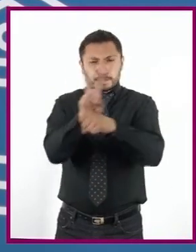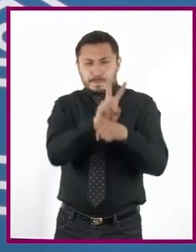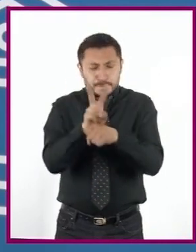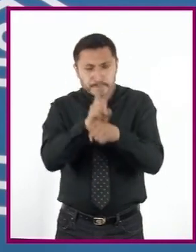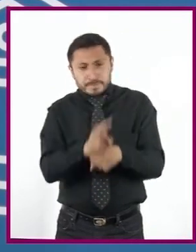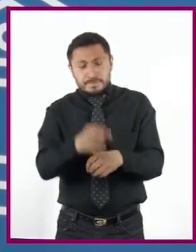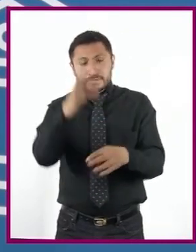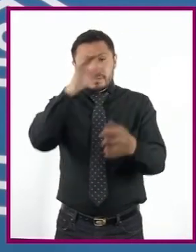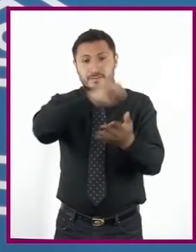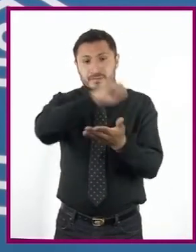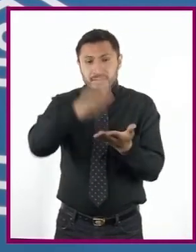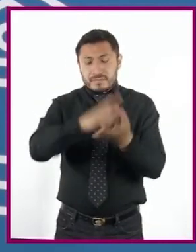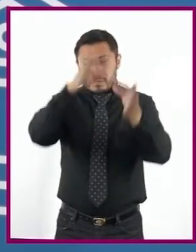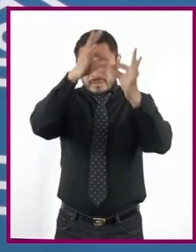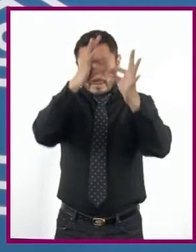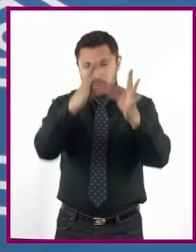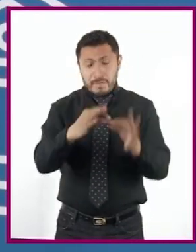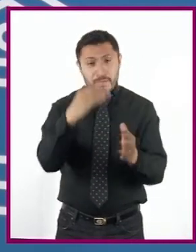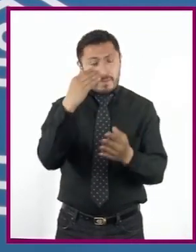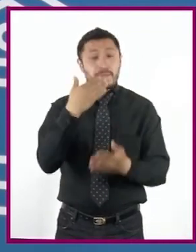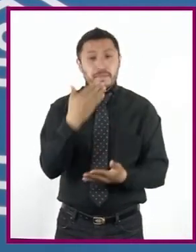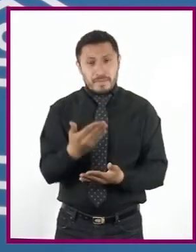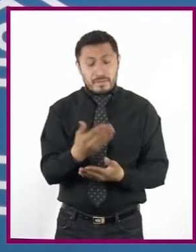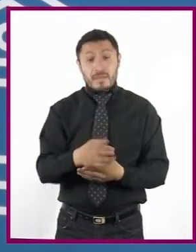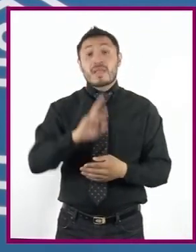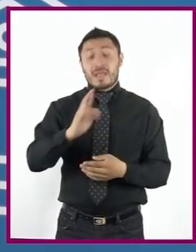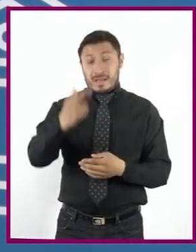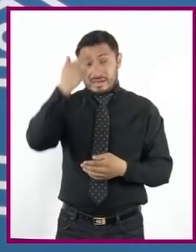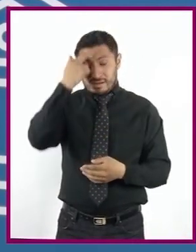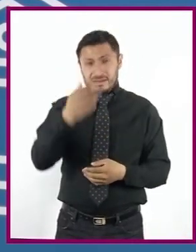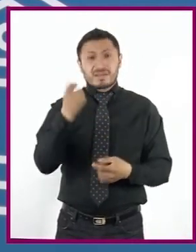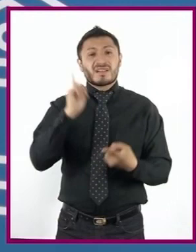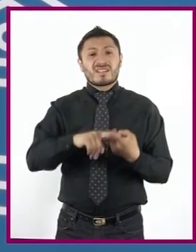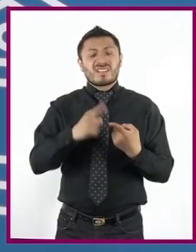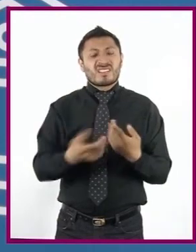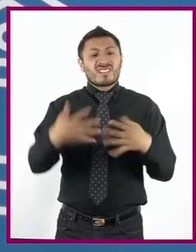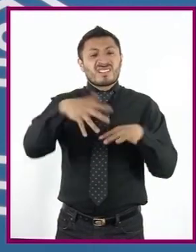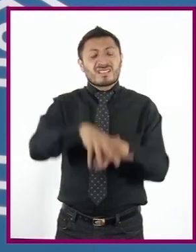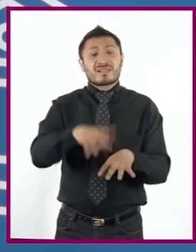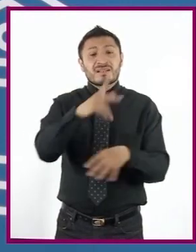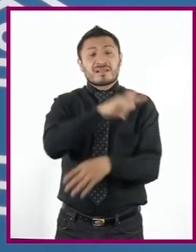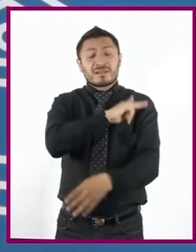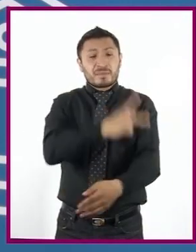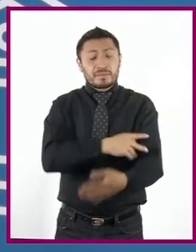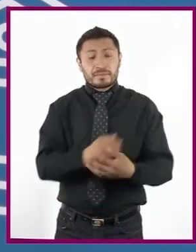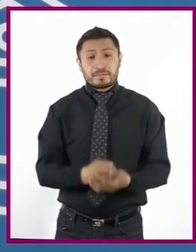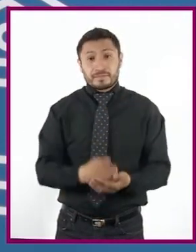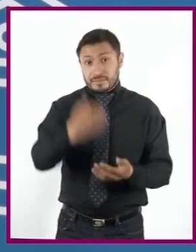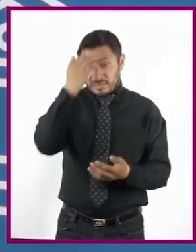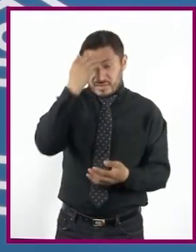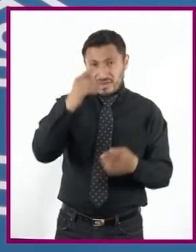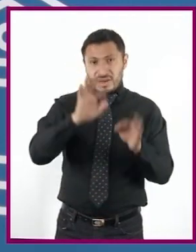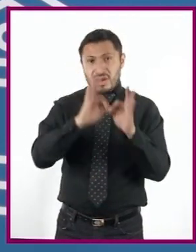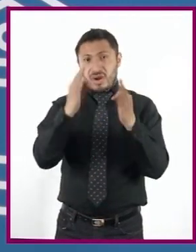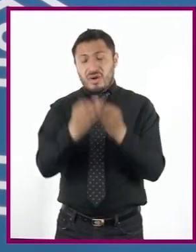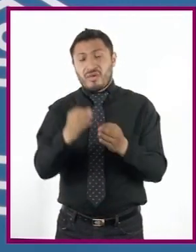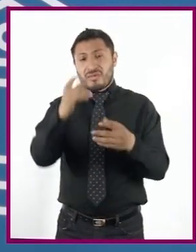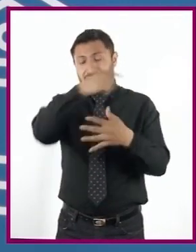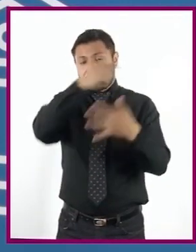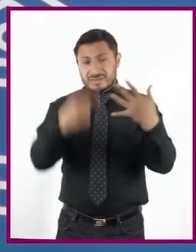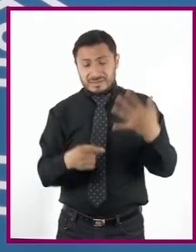cumplimiento de las leyes. Recordamos quién integra este poder. Conocimos los tipos de delitos